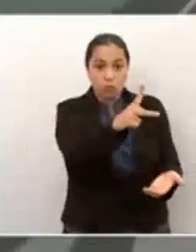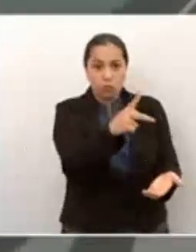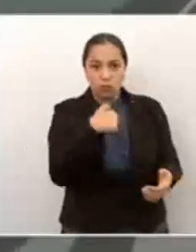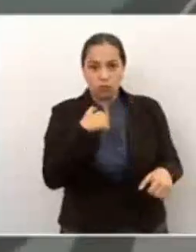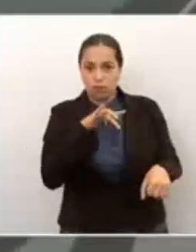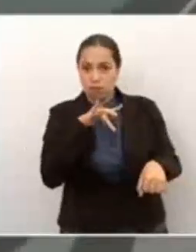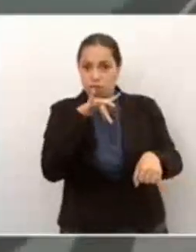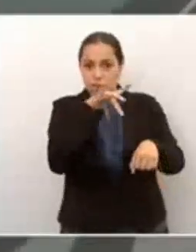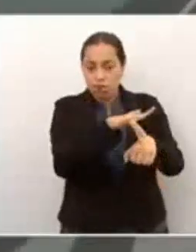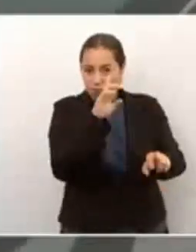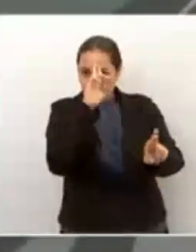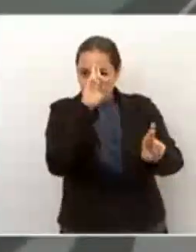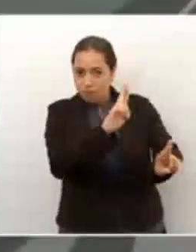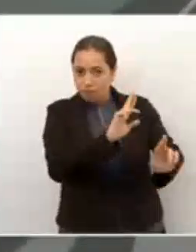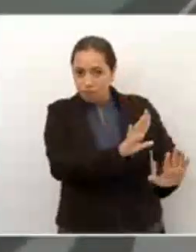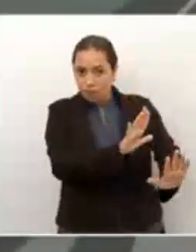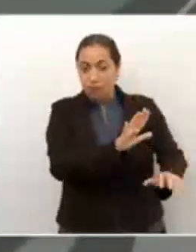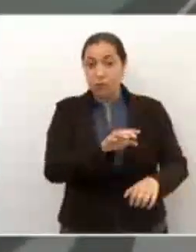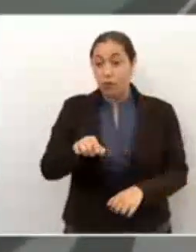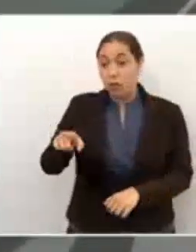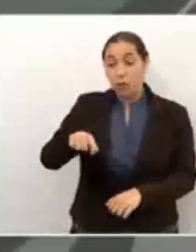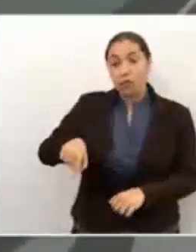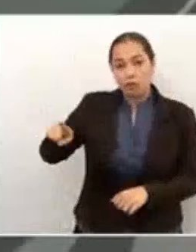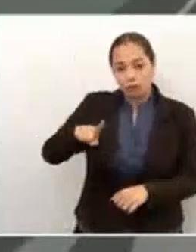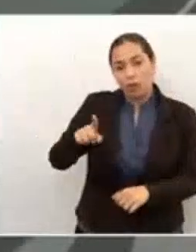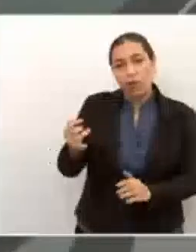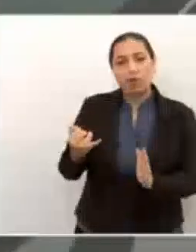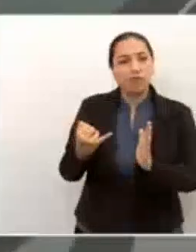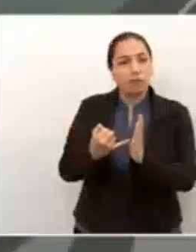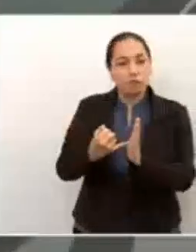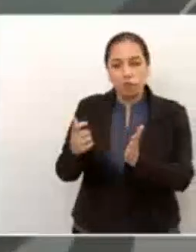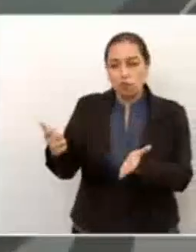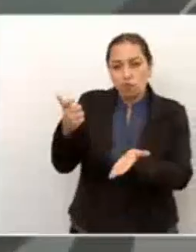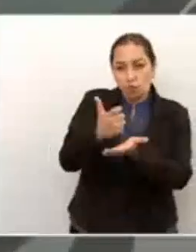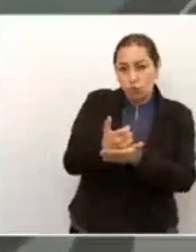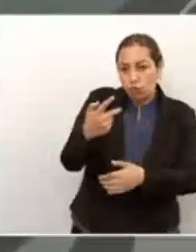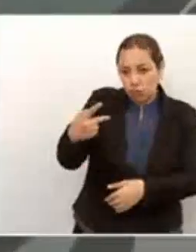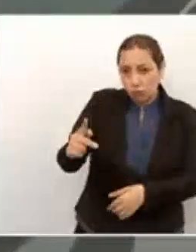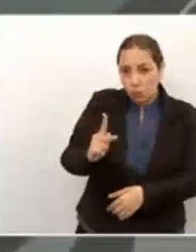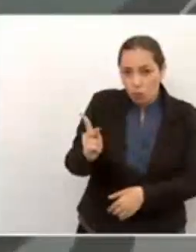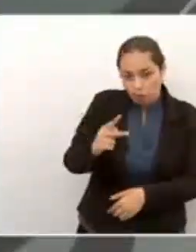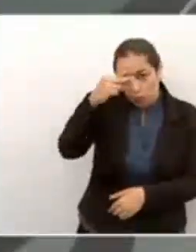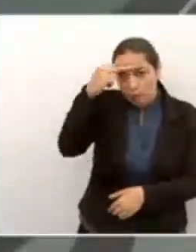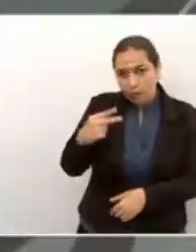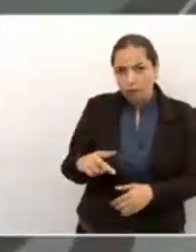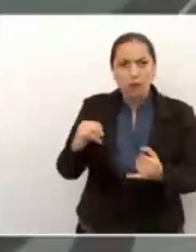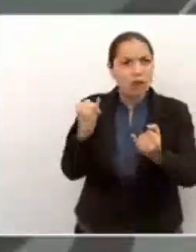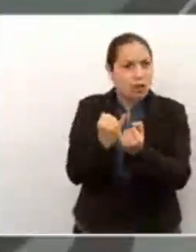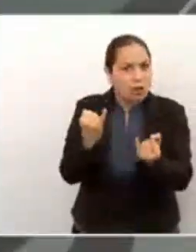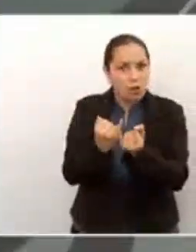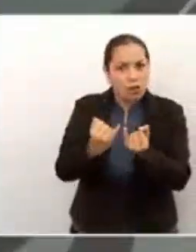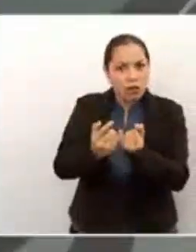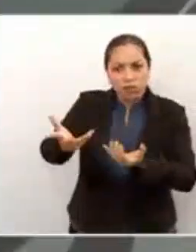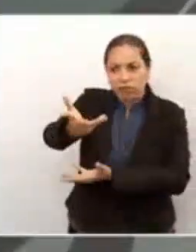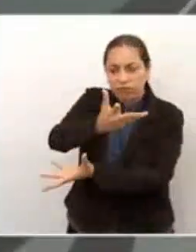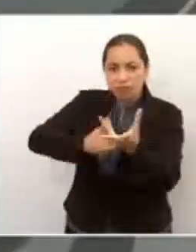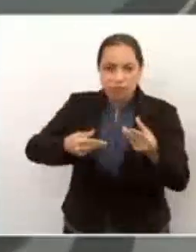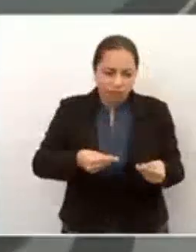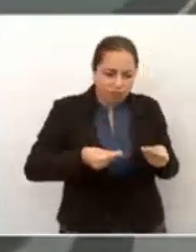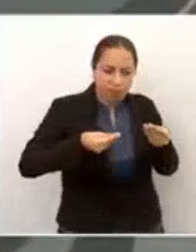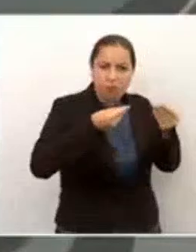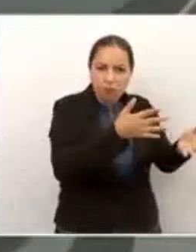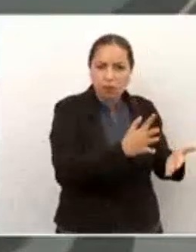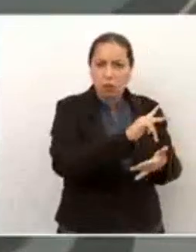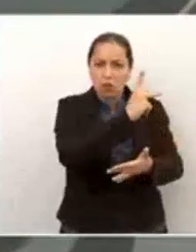impuestos que paga el pueblo de México se le regresan al pueblo de México en programas de bienestar, en obra pública,